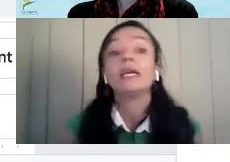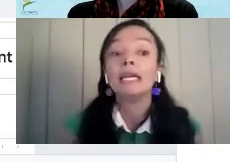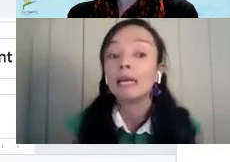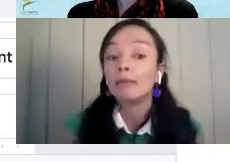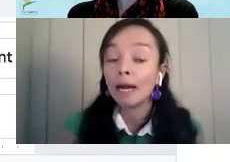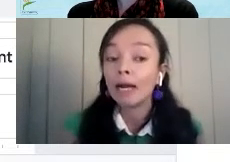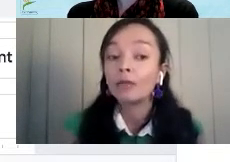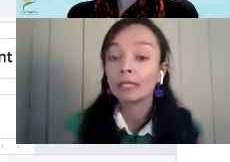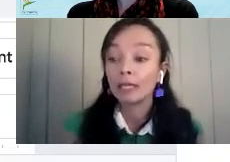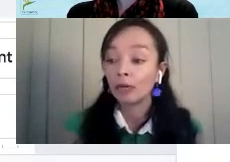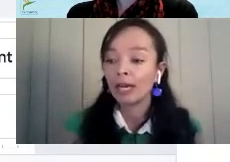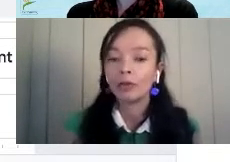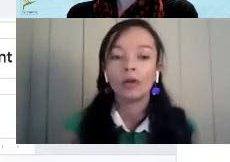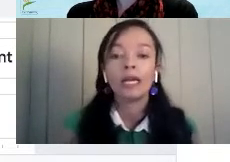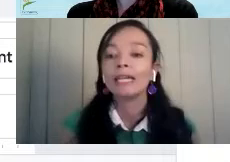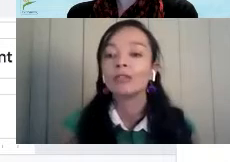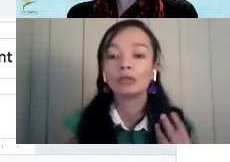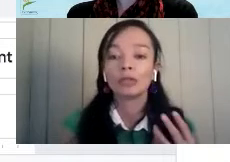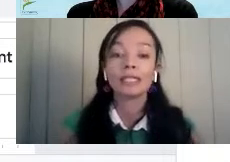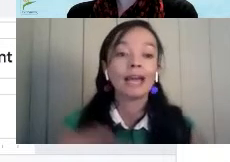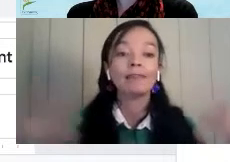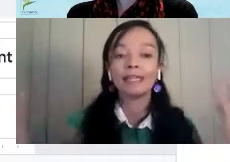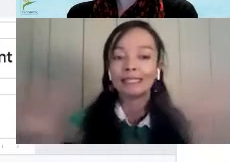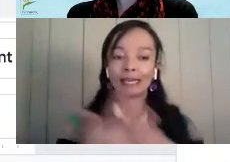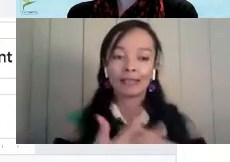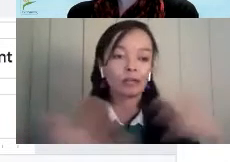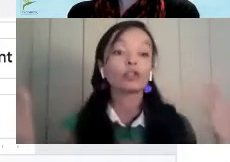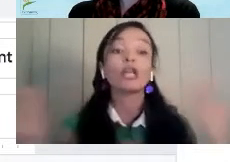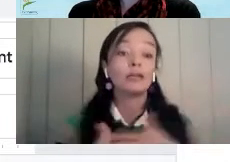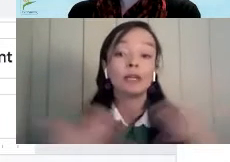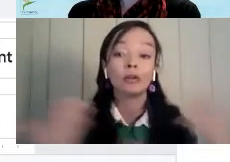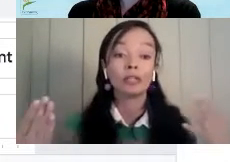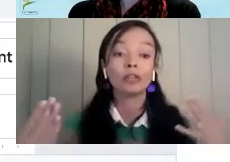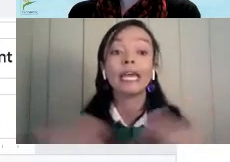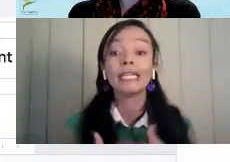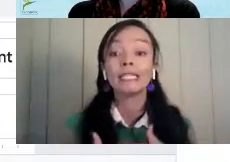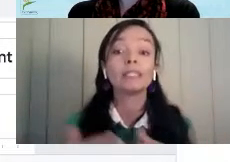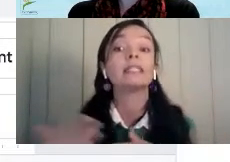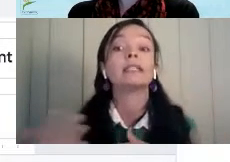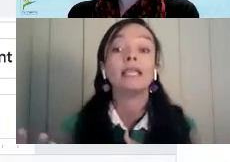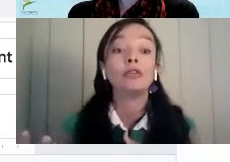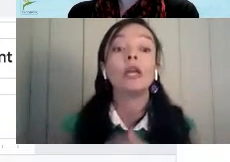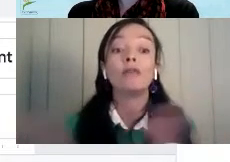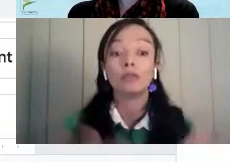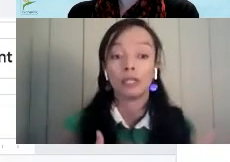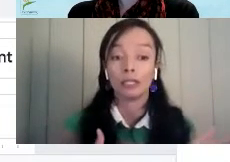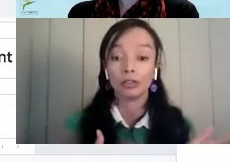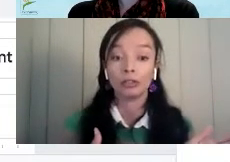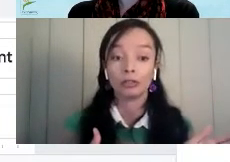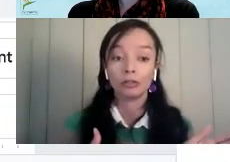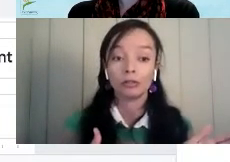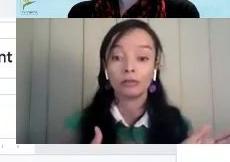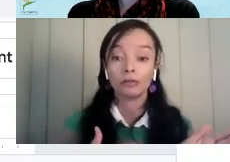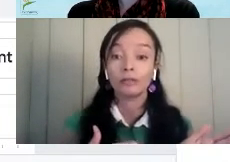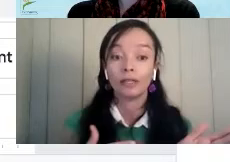mamá. Y la mamá lo está elogiando. Hay felicidad entre los dos. Hay una conexión. Ella está siendo la voz del niño.